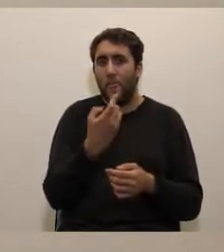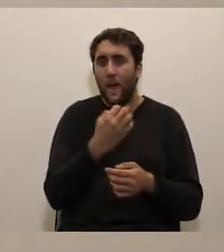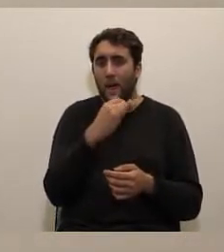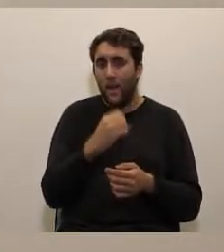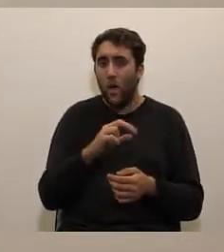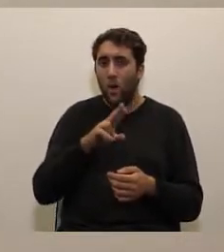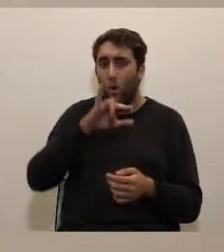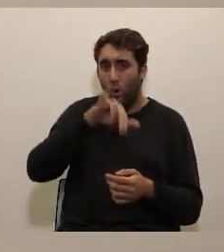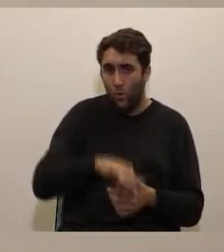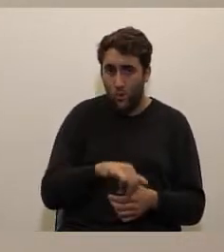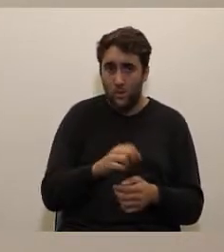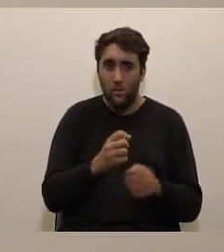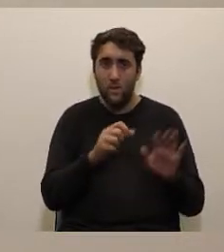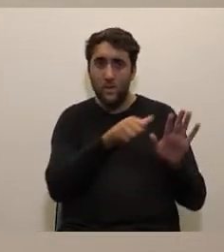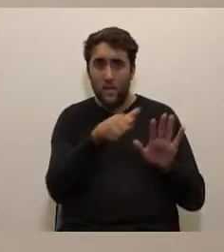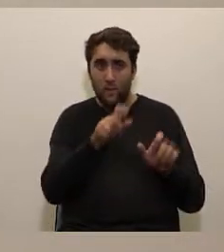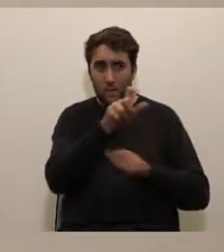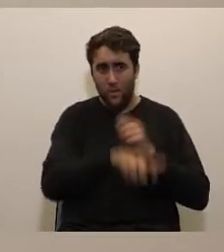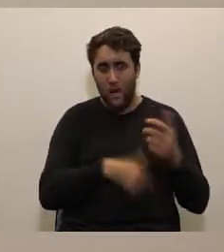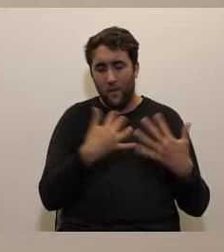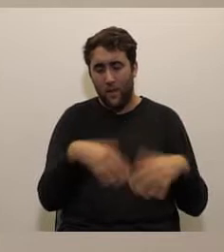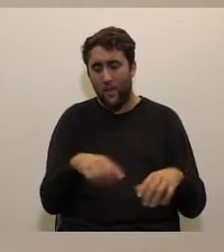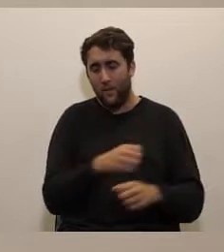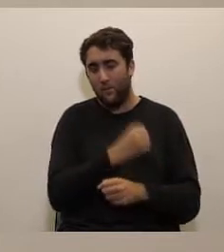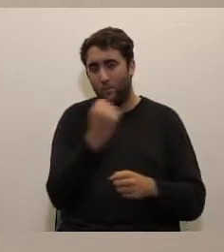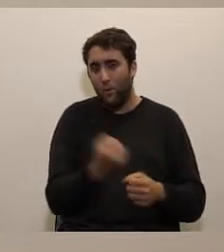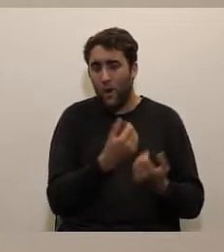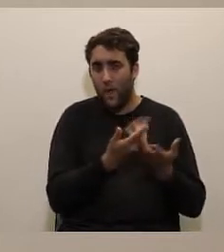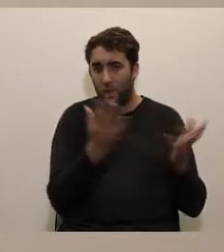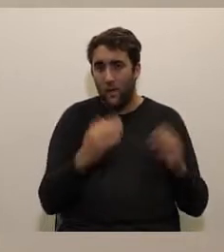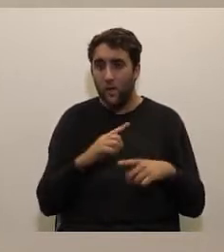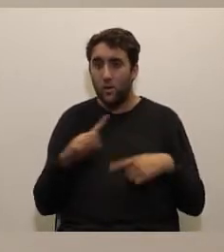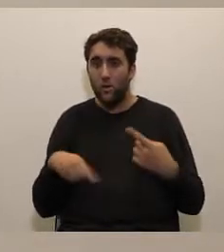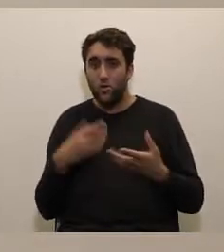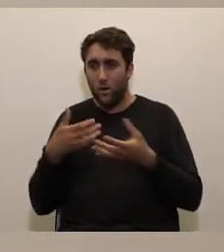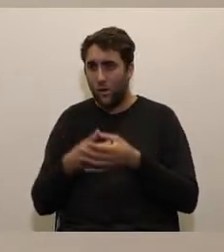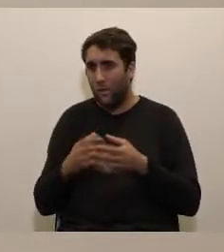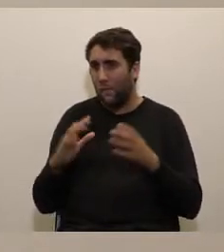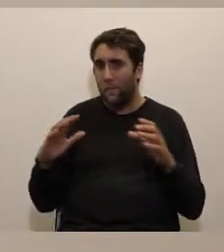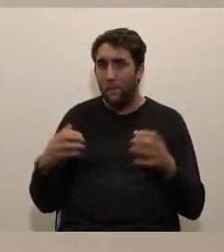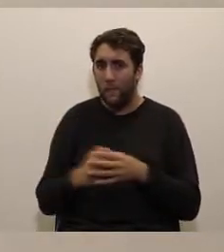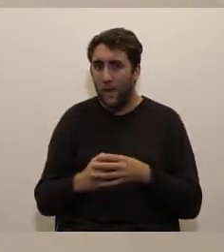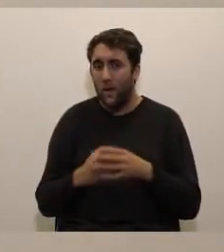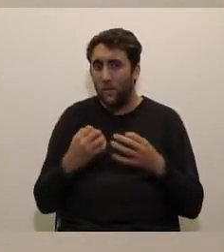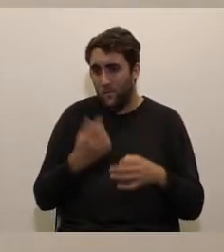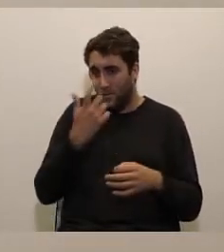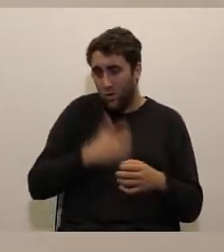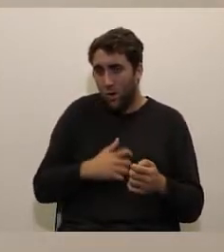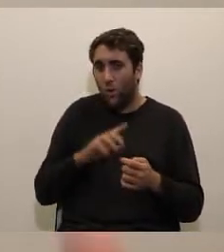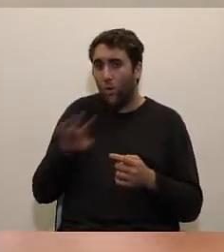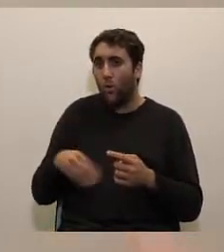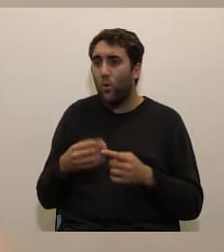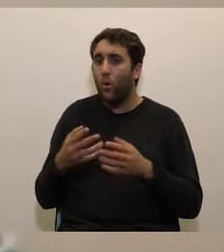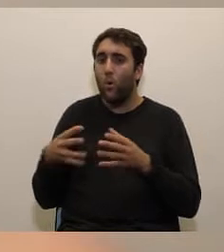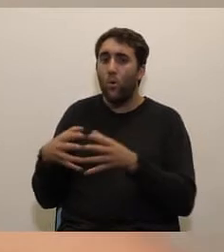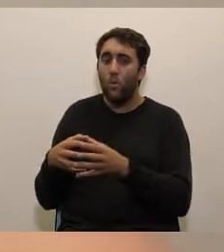son 6 y bueno, y todo lo que hacen, que es impresionante. Bueno, nosotros no somos muchos, básicamente soy yo y bueno, y un